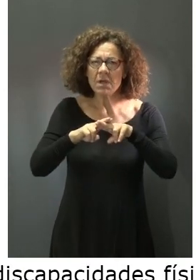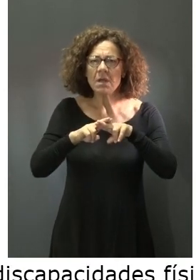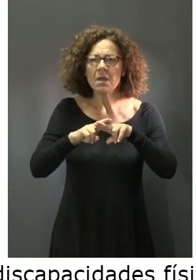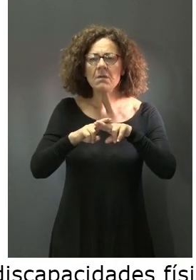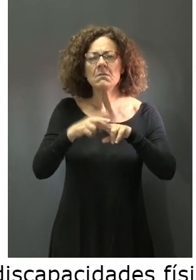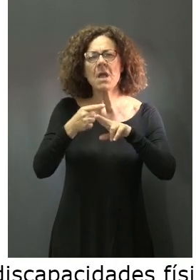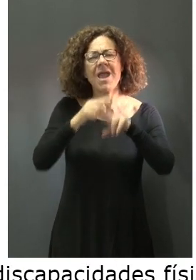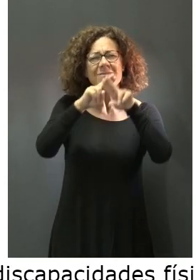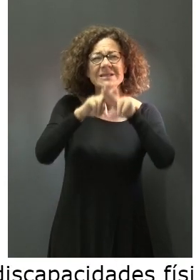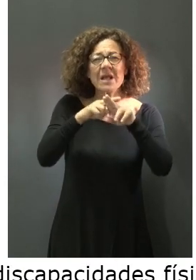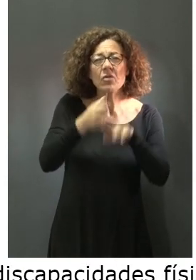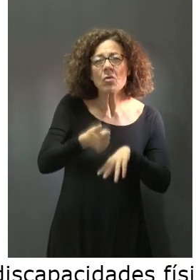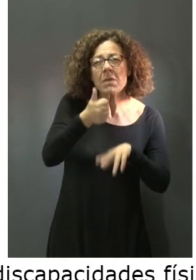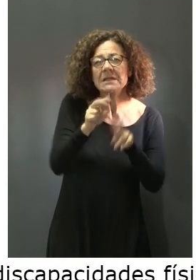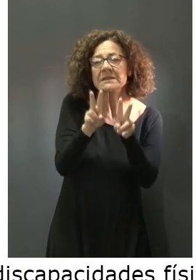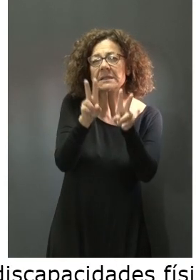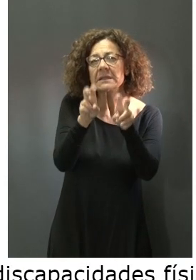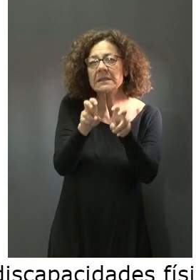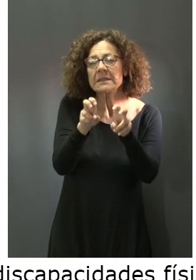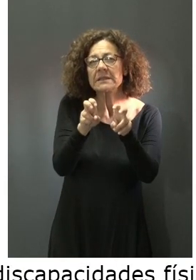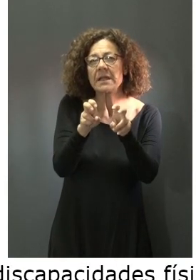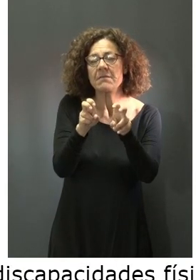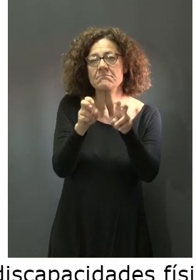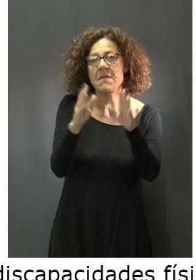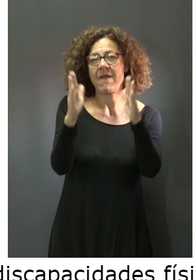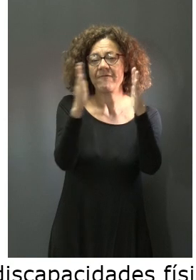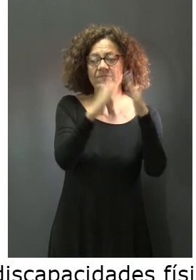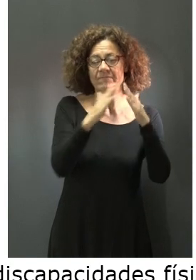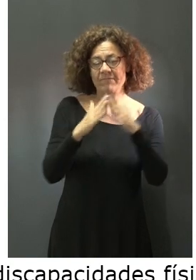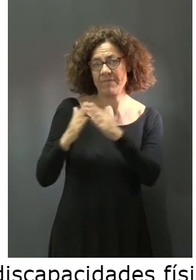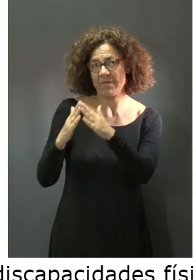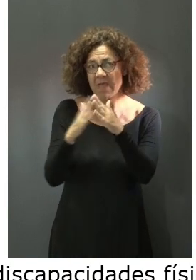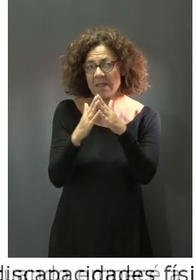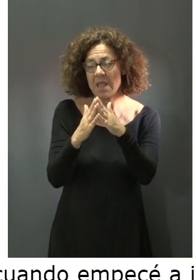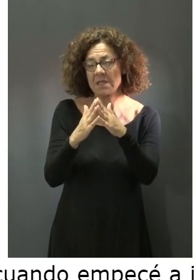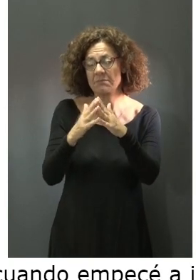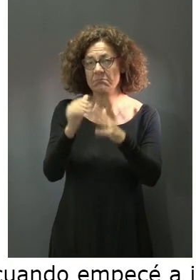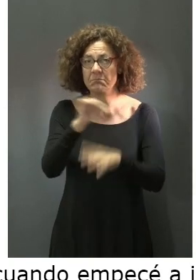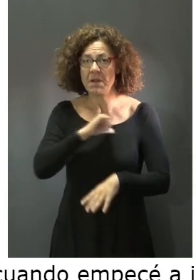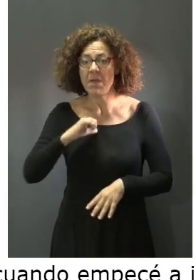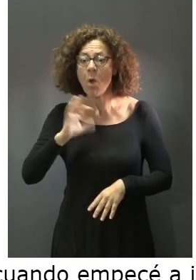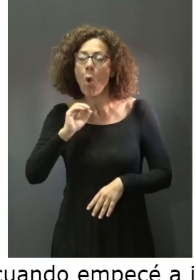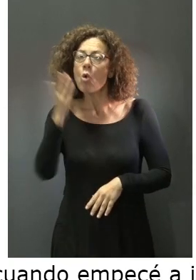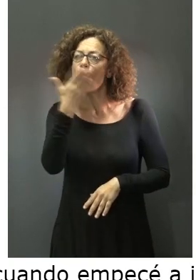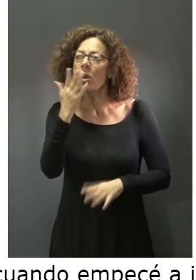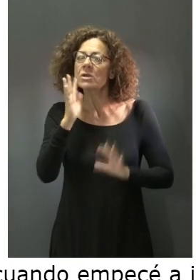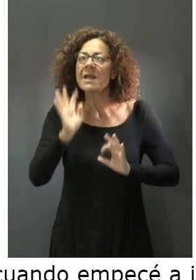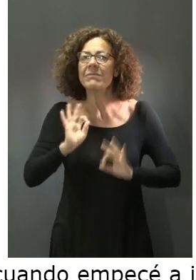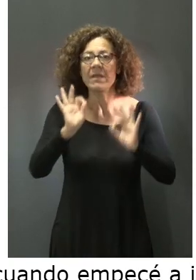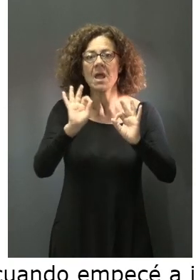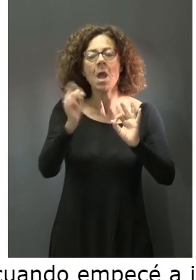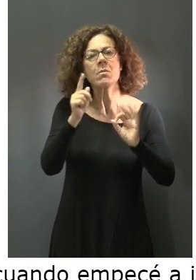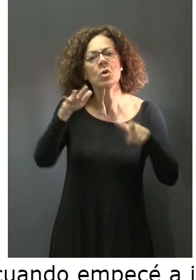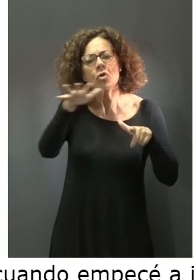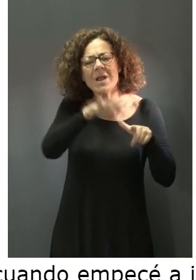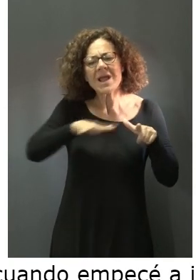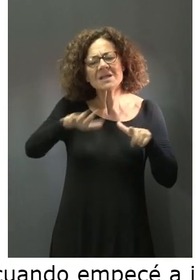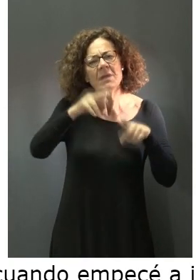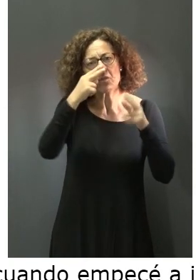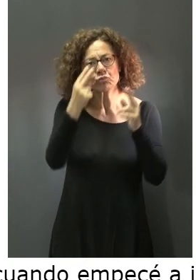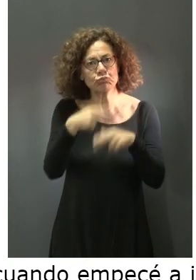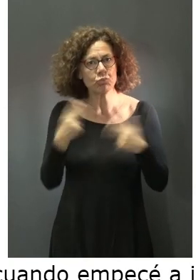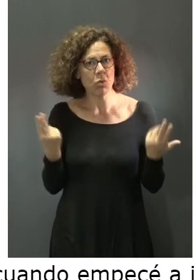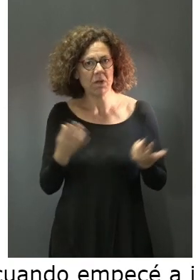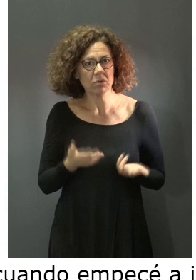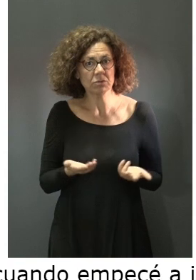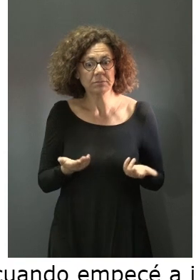más investigación sobre viviendas privadas o colegios especializados, pero no sobre los espacios públicos. Y